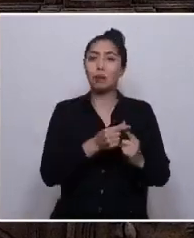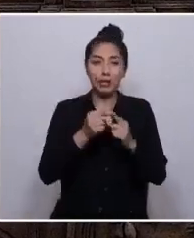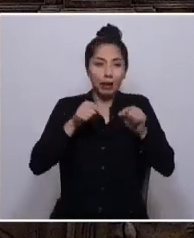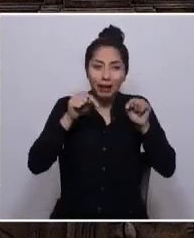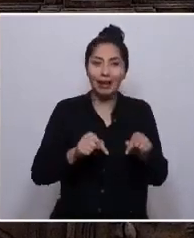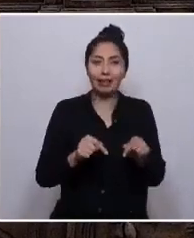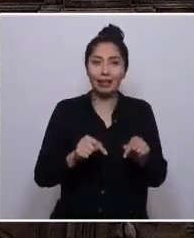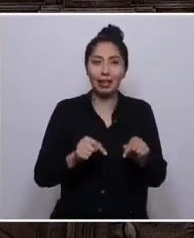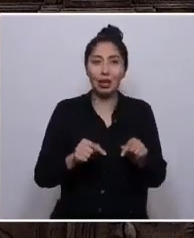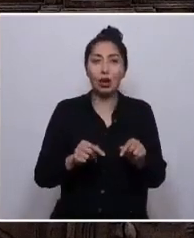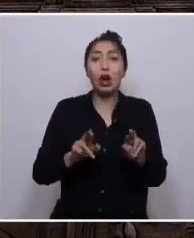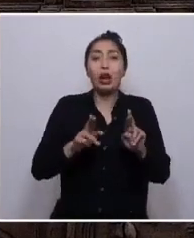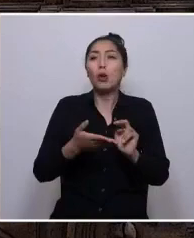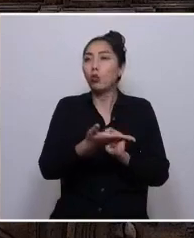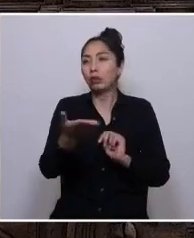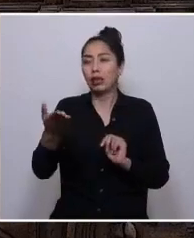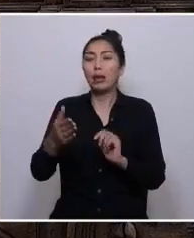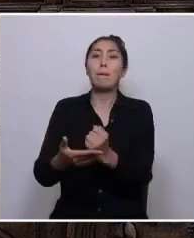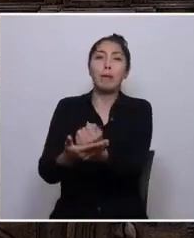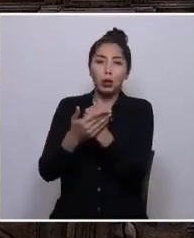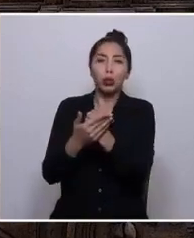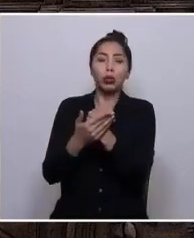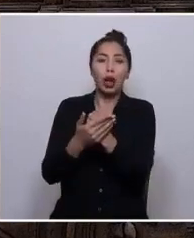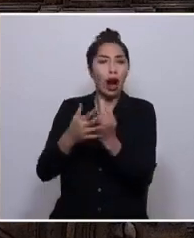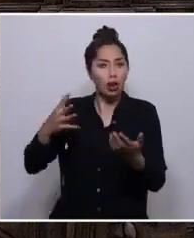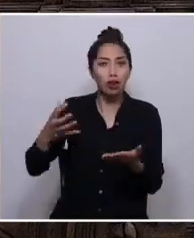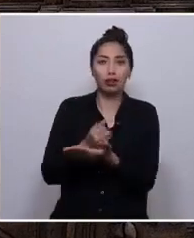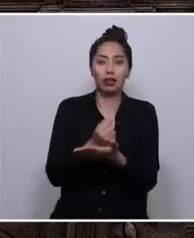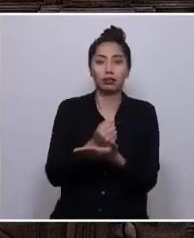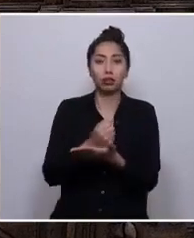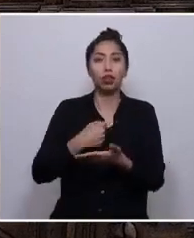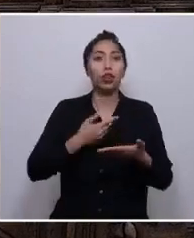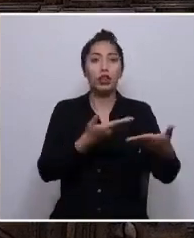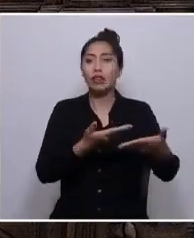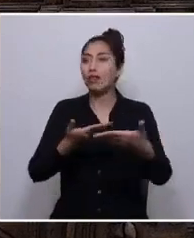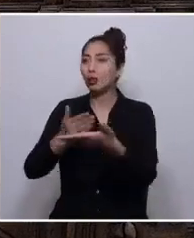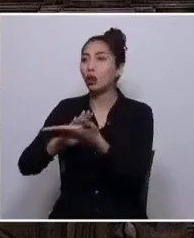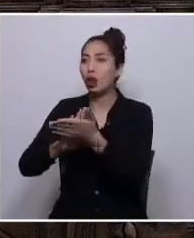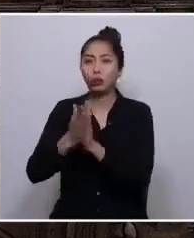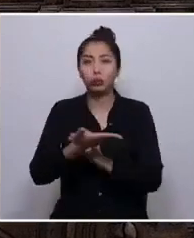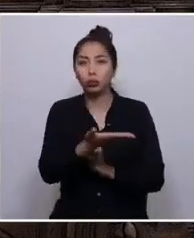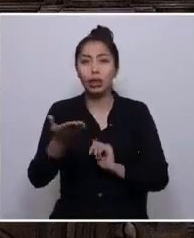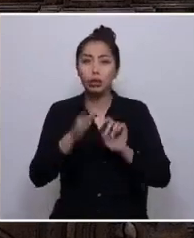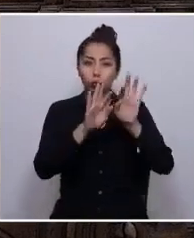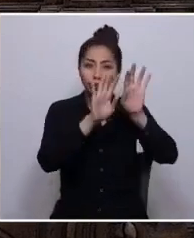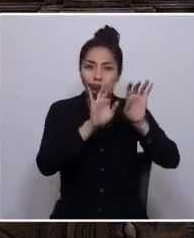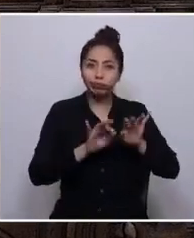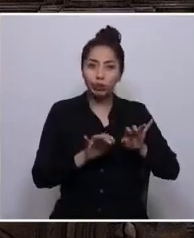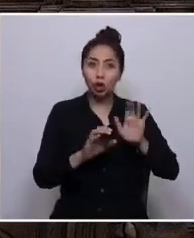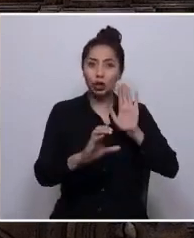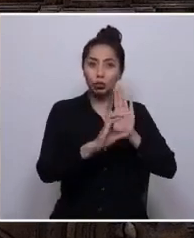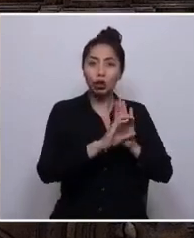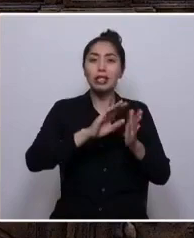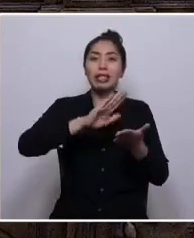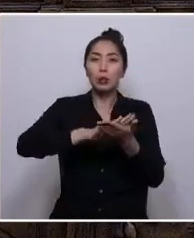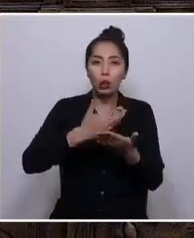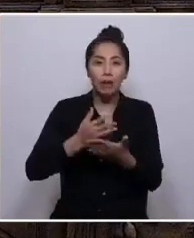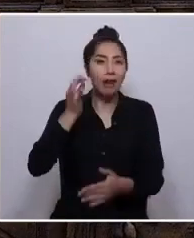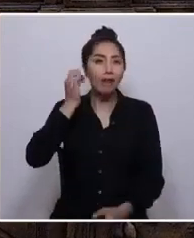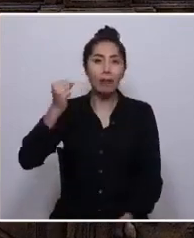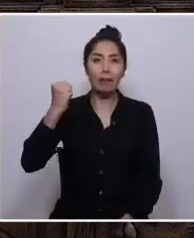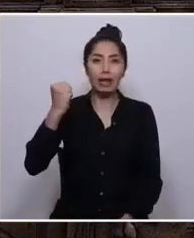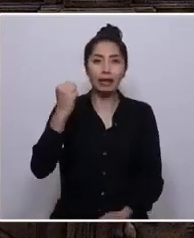me ayuden a completarla les invito a crear una constitución saludable feminista y ecológica